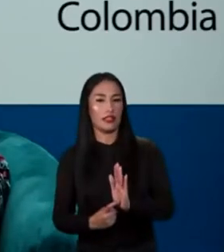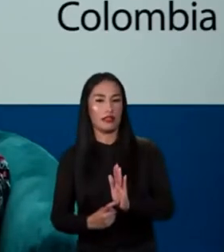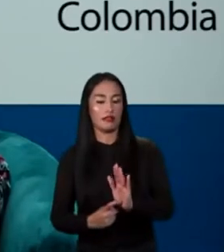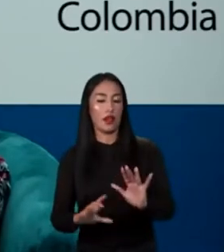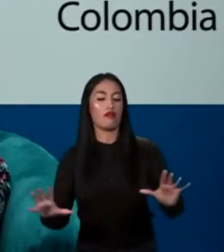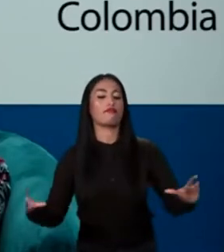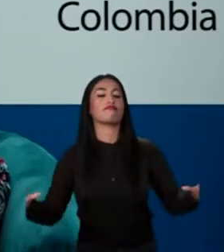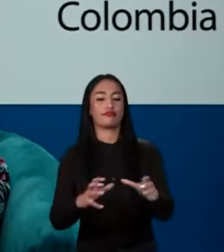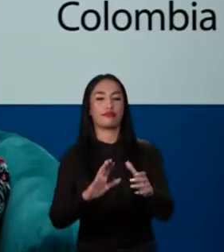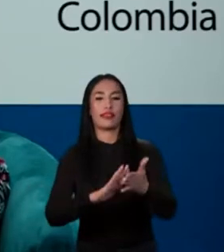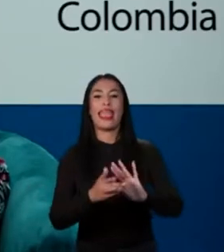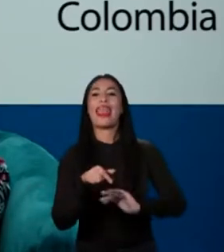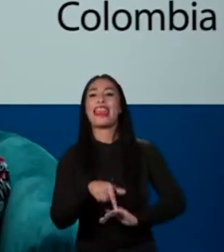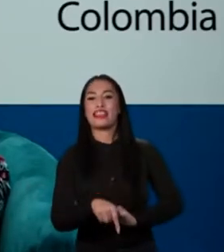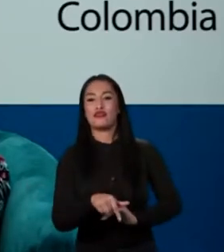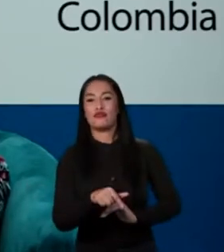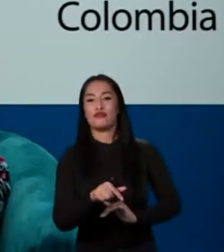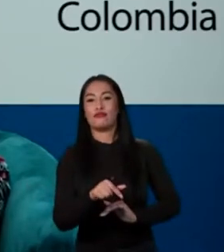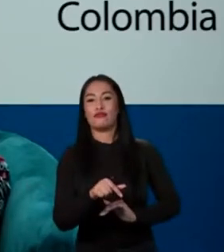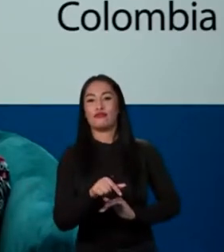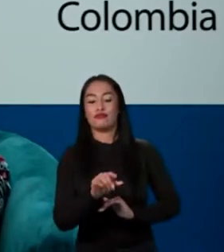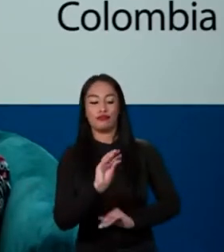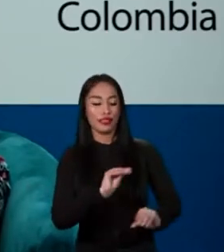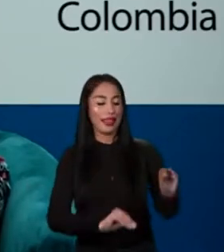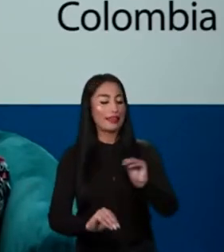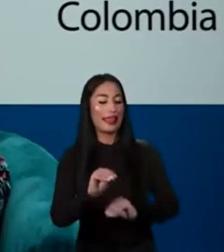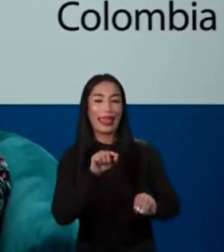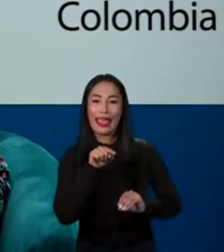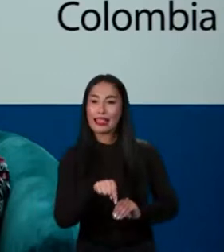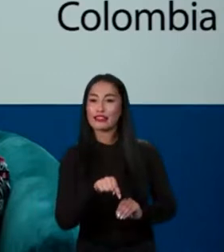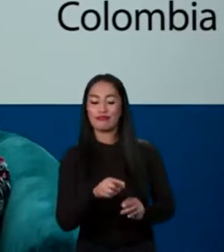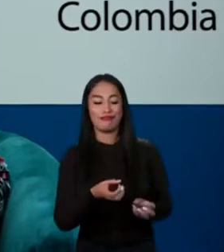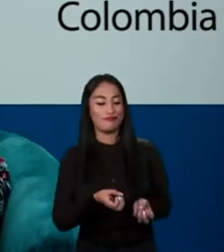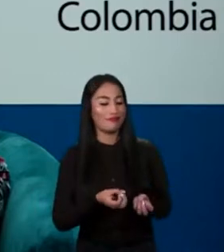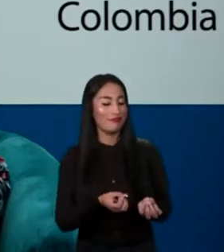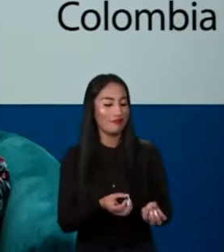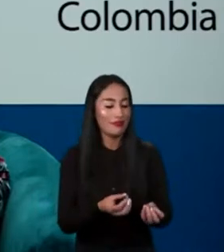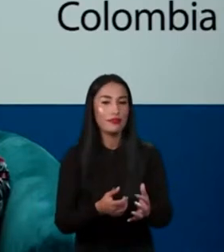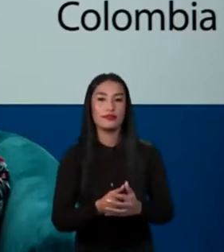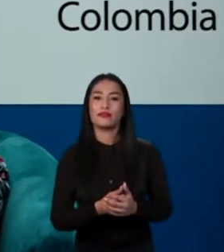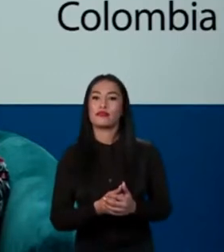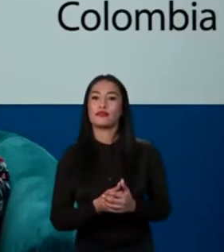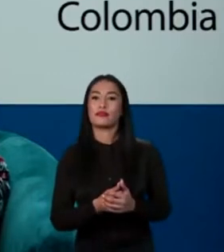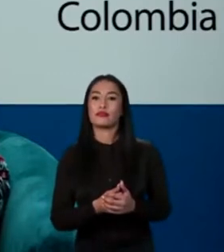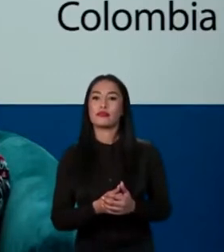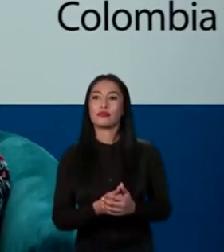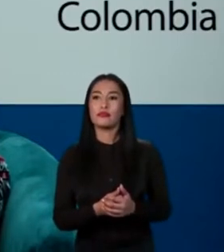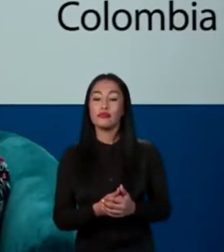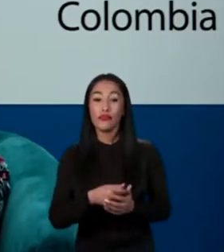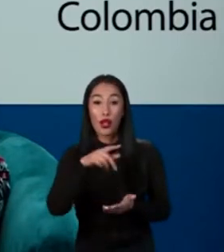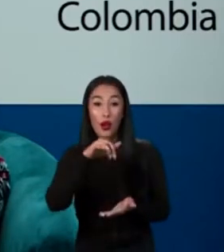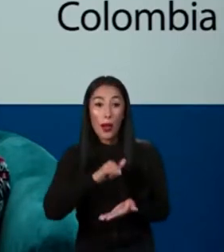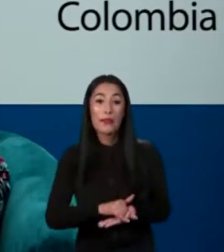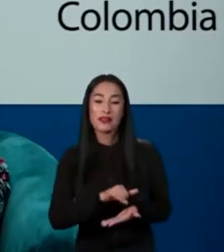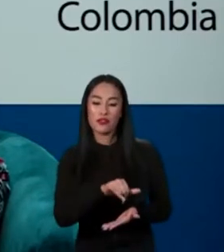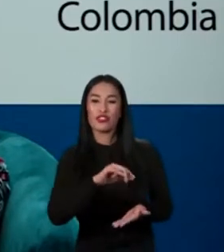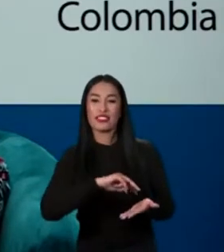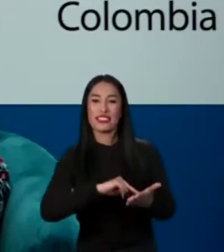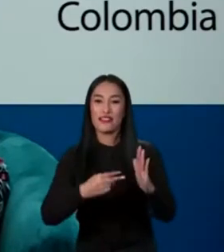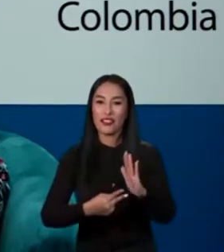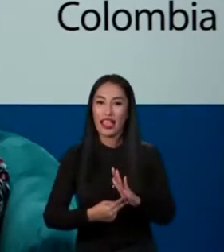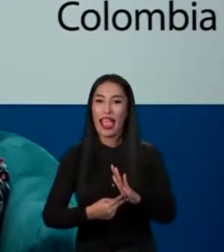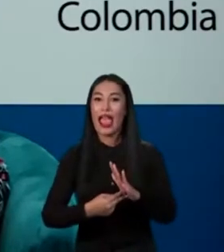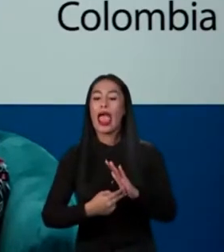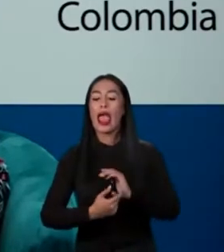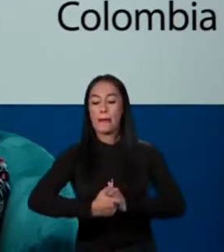integrada es que también le valen los mismos calificativos o sea agente de